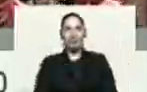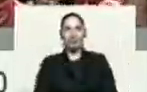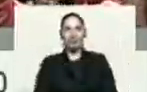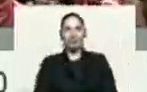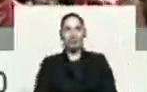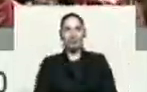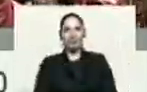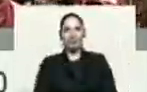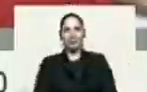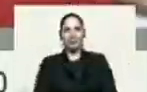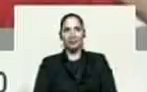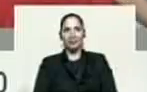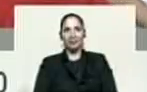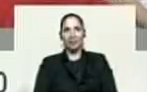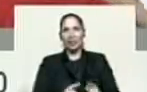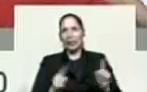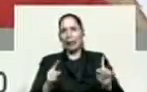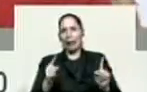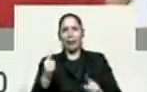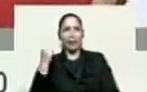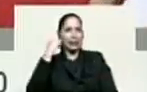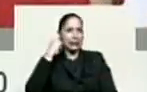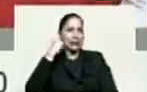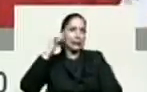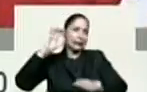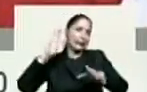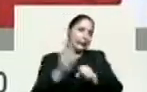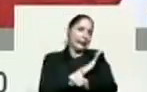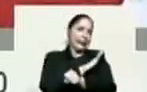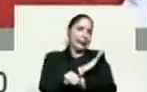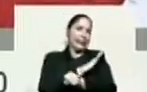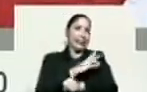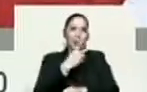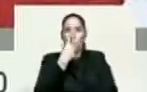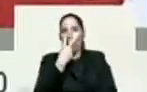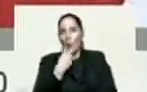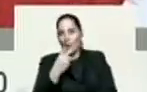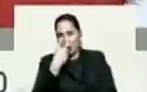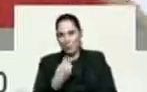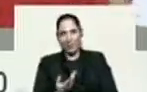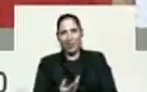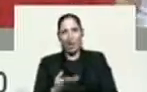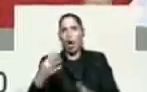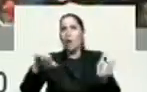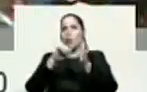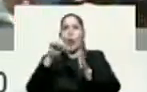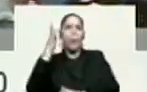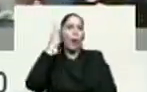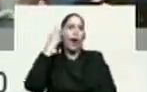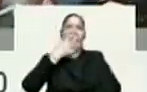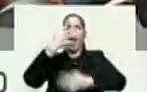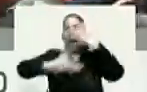Debe ser que yo tengo los oídos tapados por la gripe. Pues tengo mucha gripe. ¿Dónde están las mujeres de Trujillo?